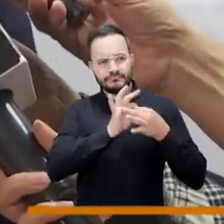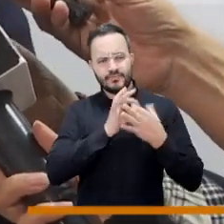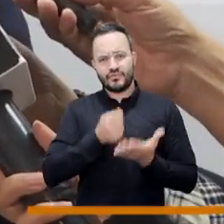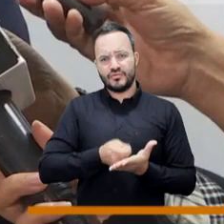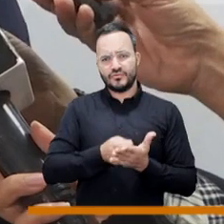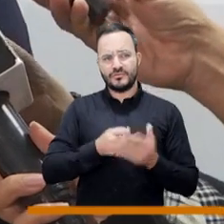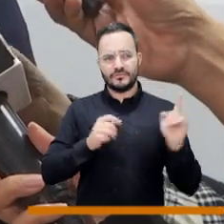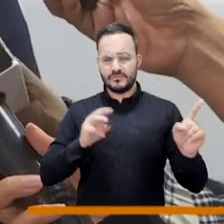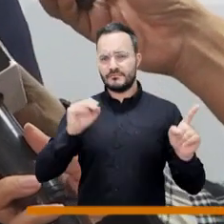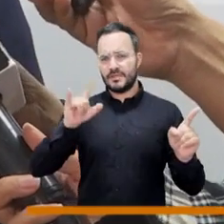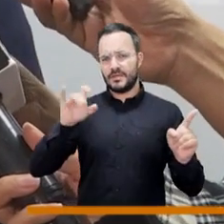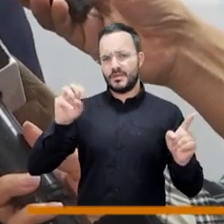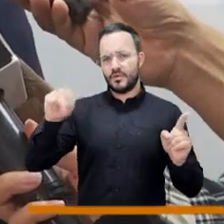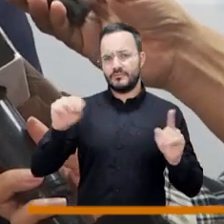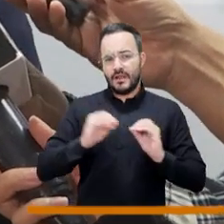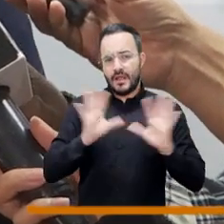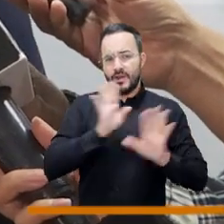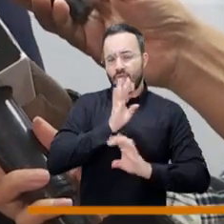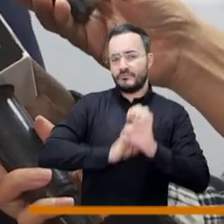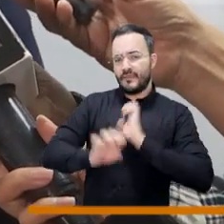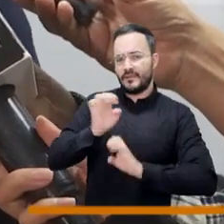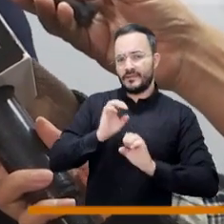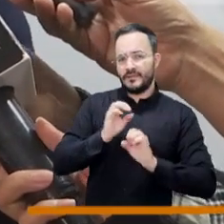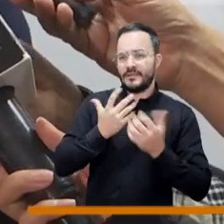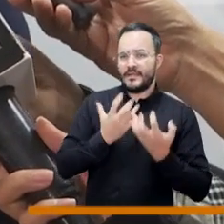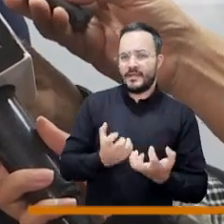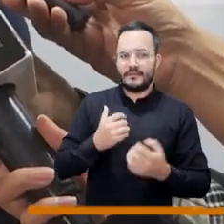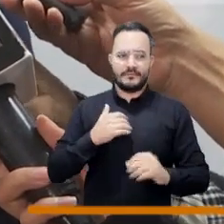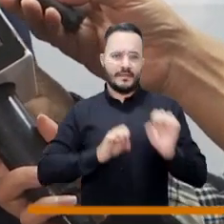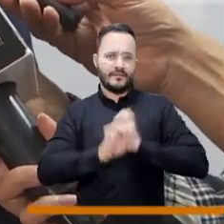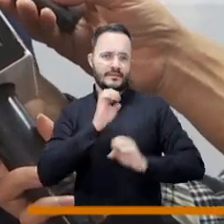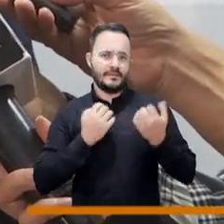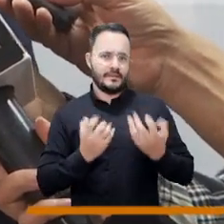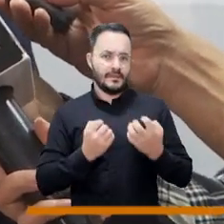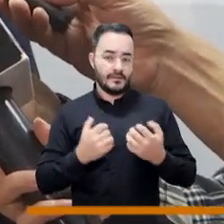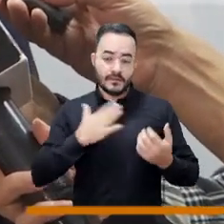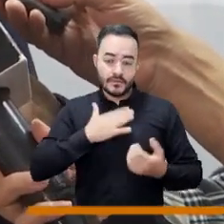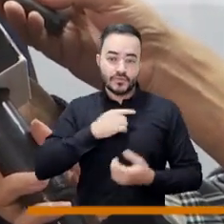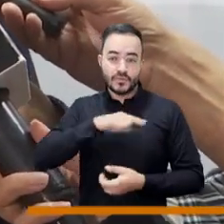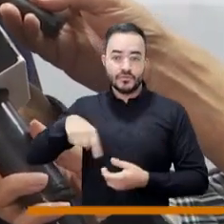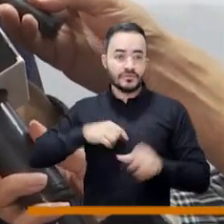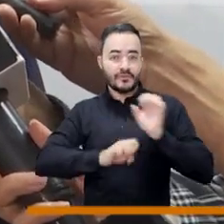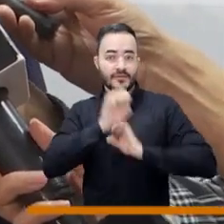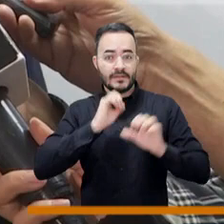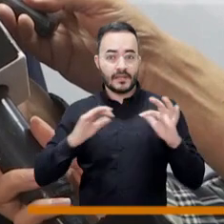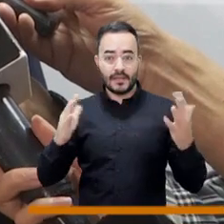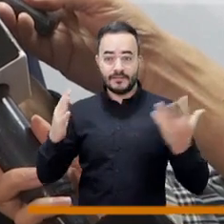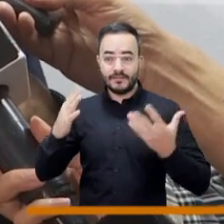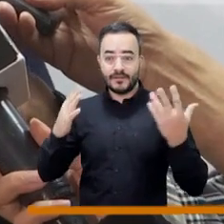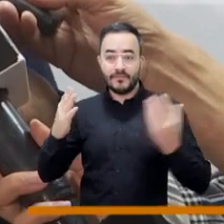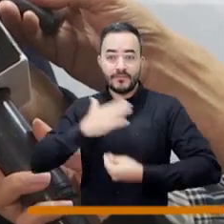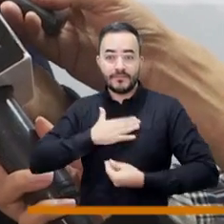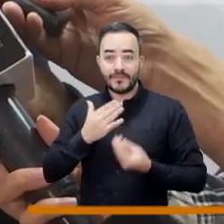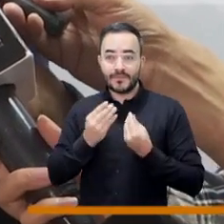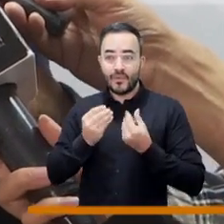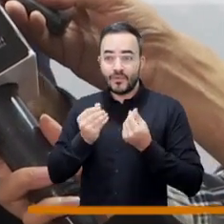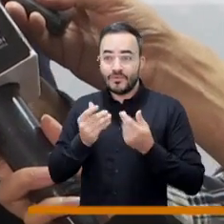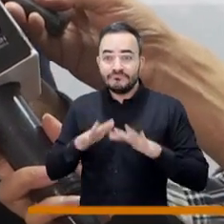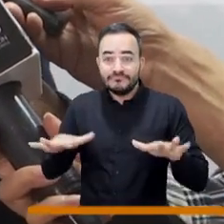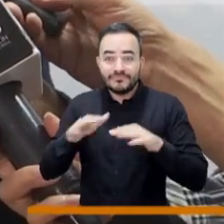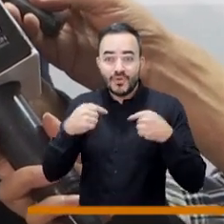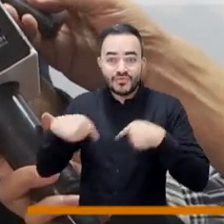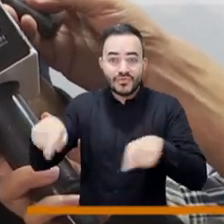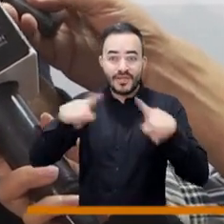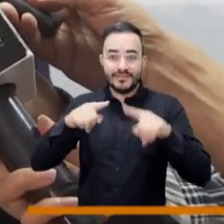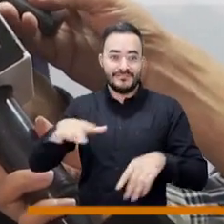negociación en términos cordiales con nuestro socio que es Millicom, cada quien defendiendo sus intereses. El interés nuestro es proteger un